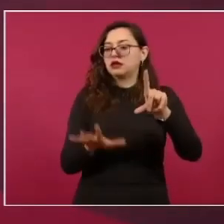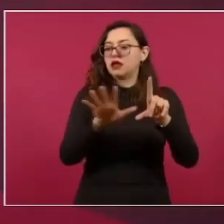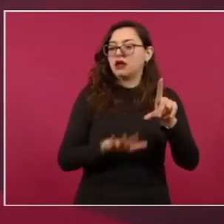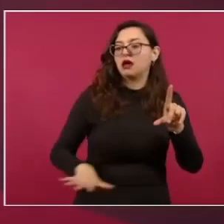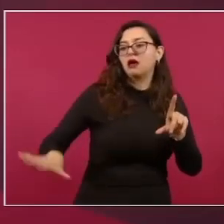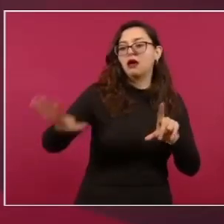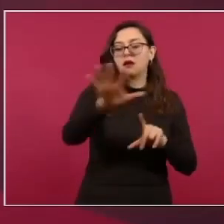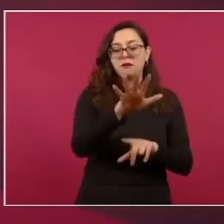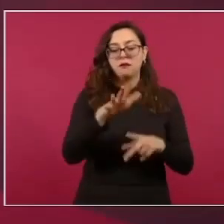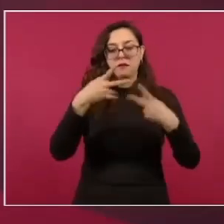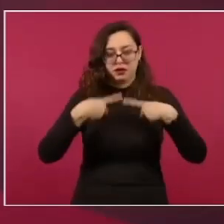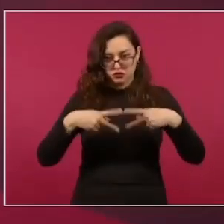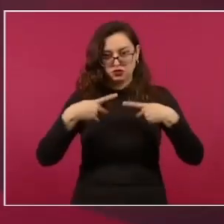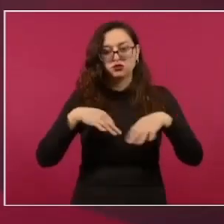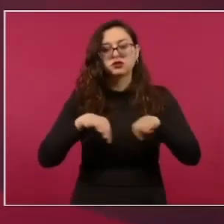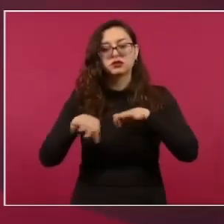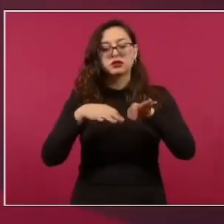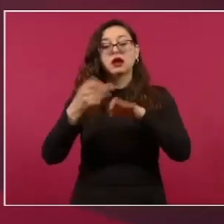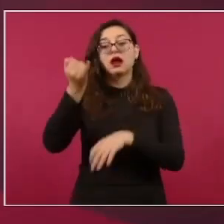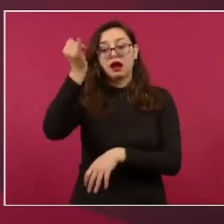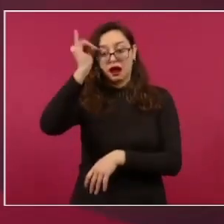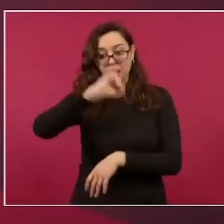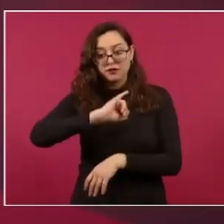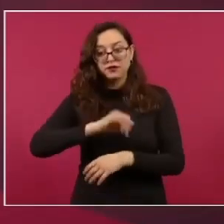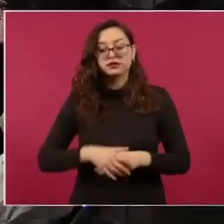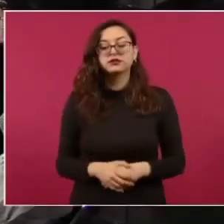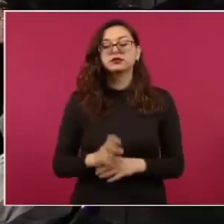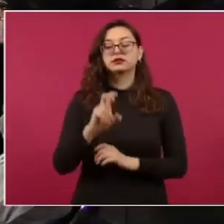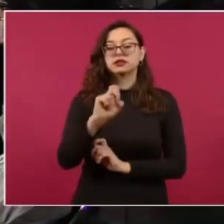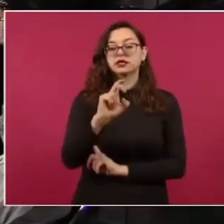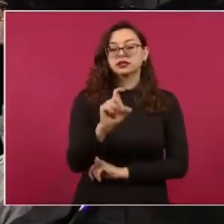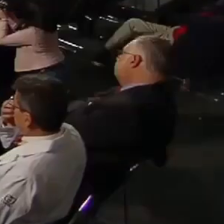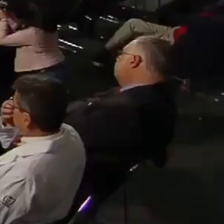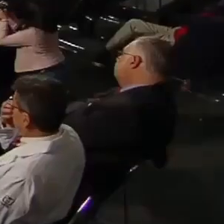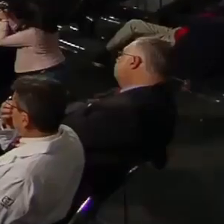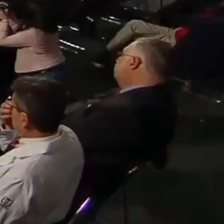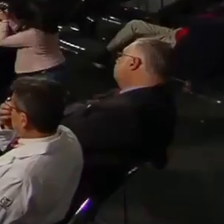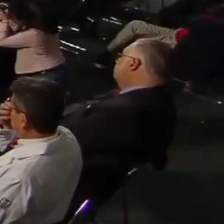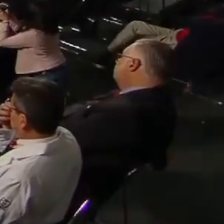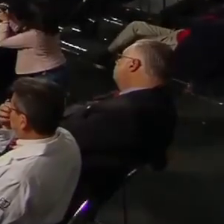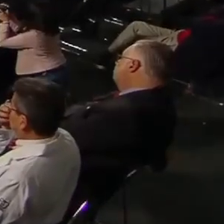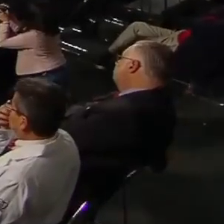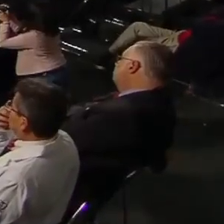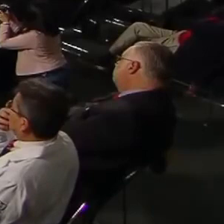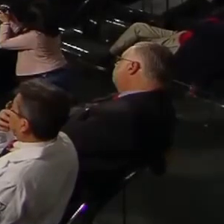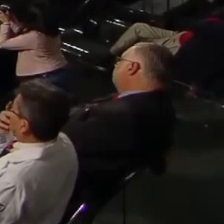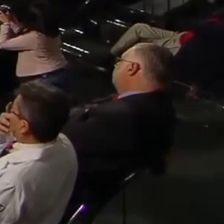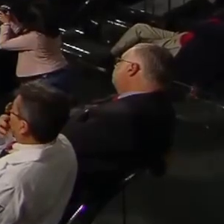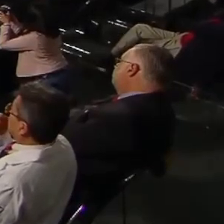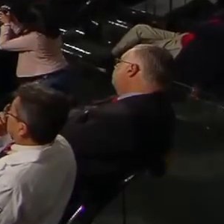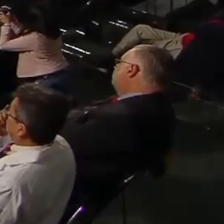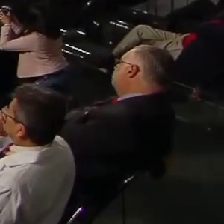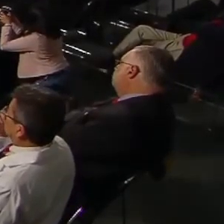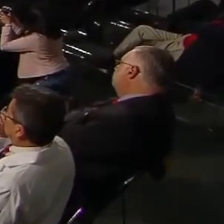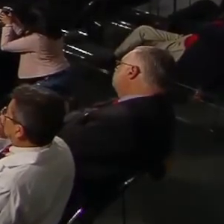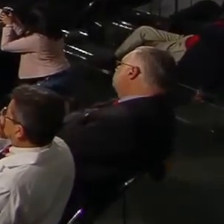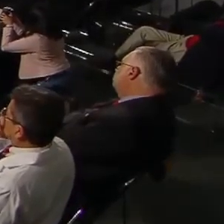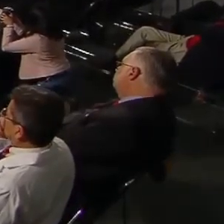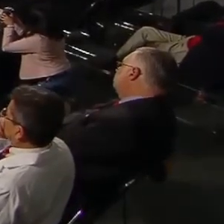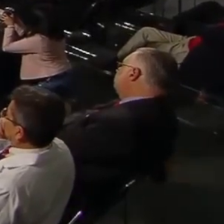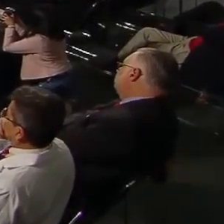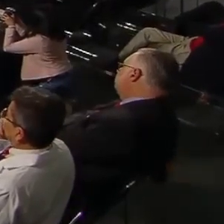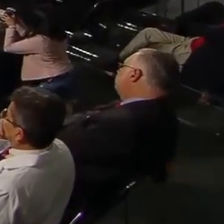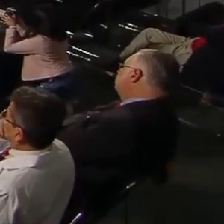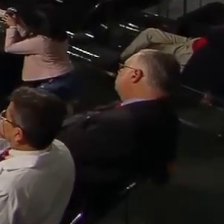y de los empleadores. El 31 de marzo de 1938, Cárdenas encarga al licenciado Ignacio García